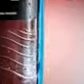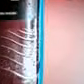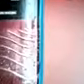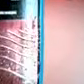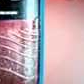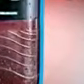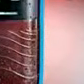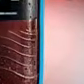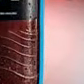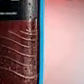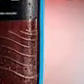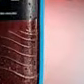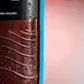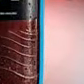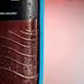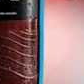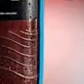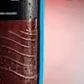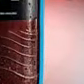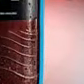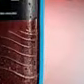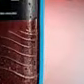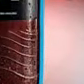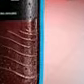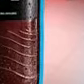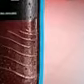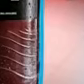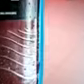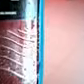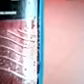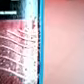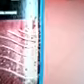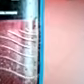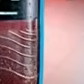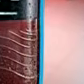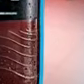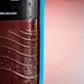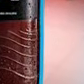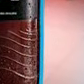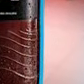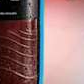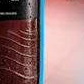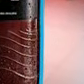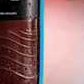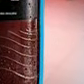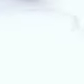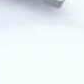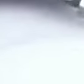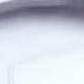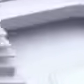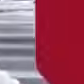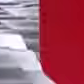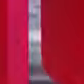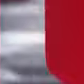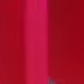Lleva el sabor ganador a casa. Sabor de 10 a 10 bolivianos en todo el país. Precio sugerido. Pepsi Black, para los que piden Max.